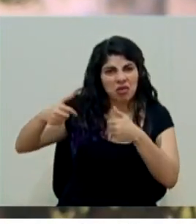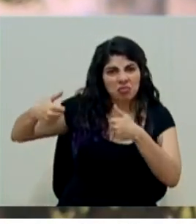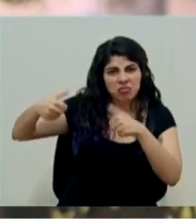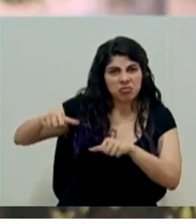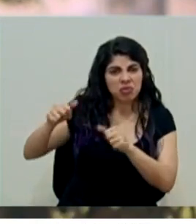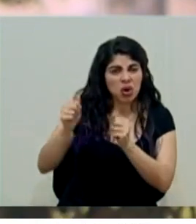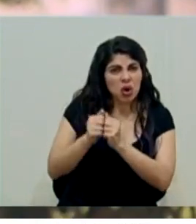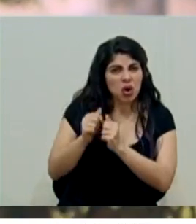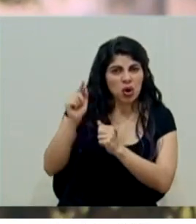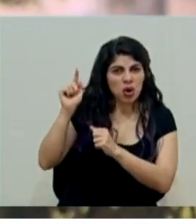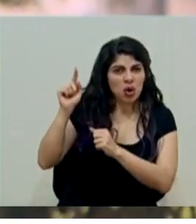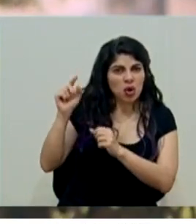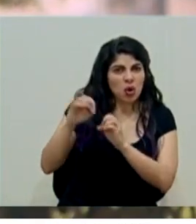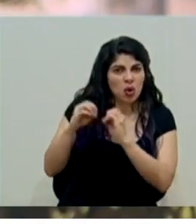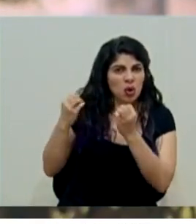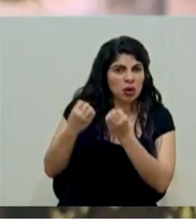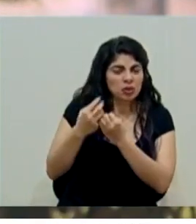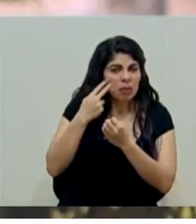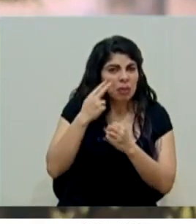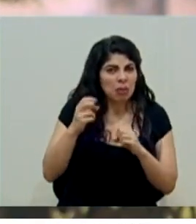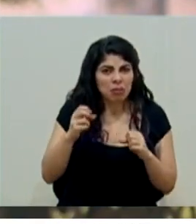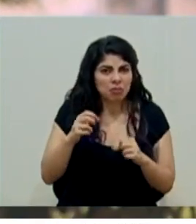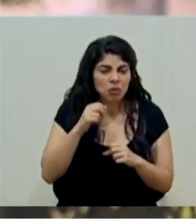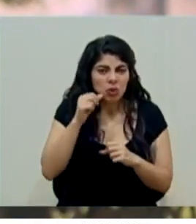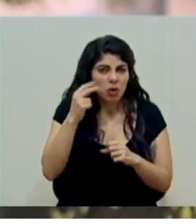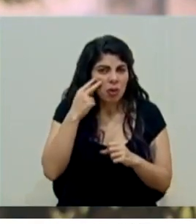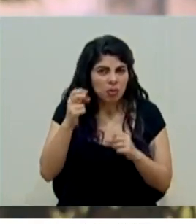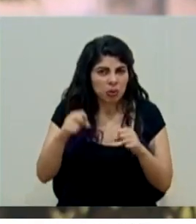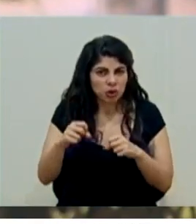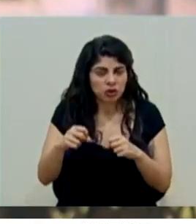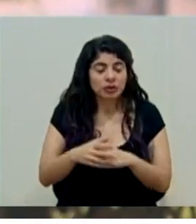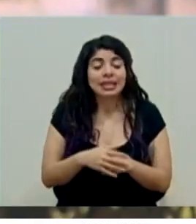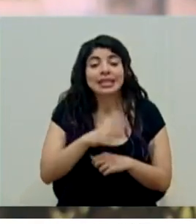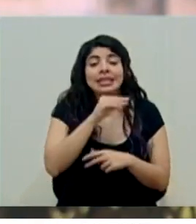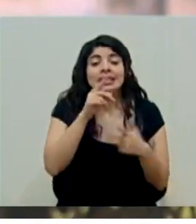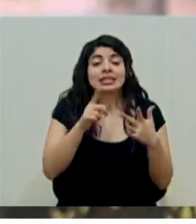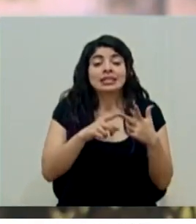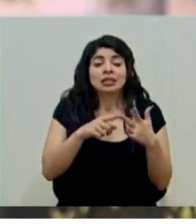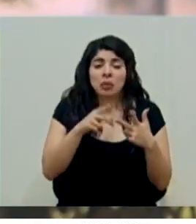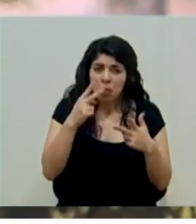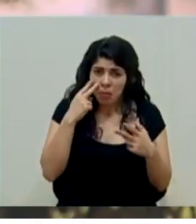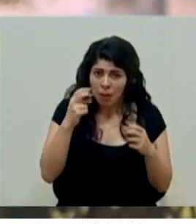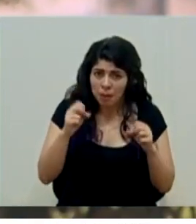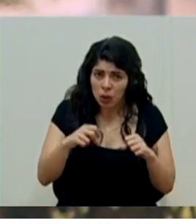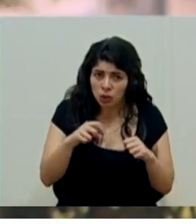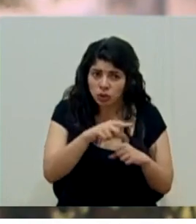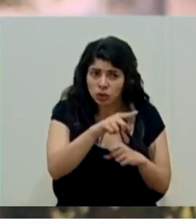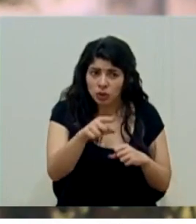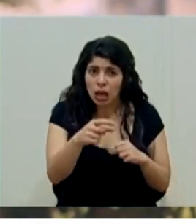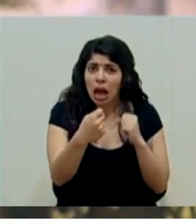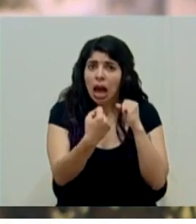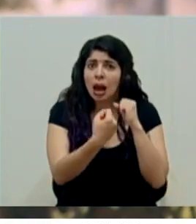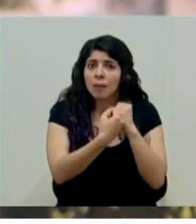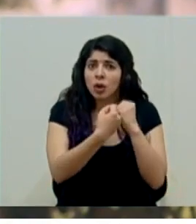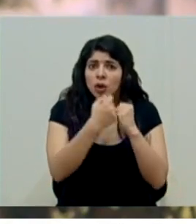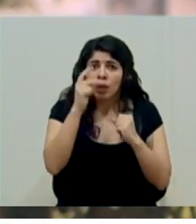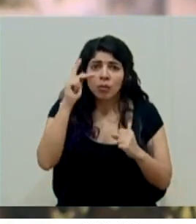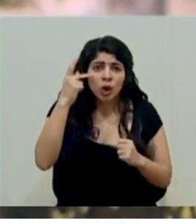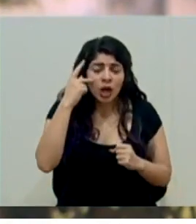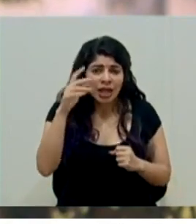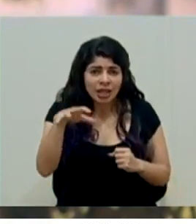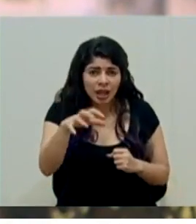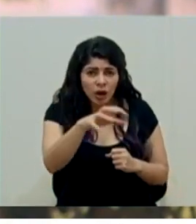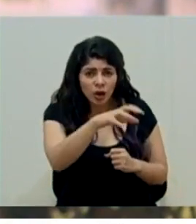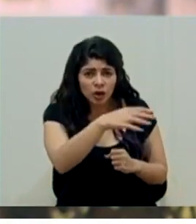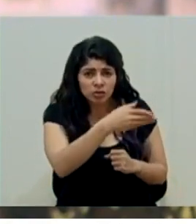organismo multinacional financiero? ¿Y cuán viable ve usted el apoyo político local interno en medio